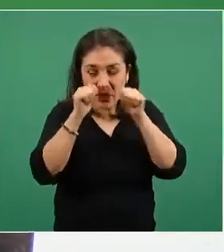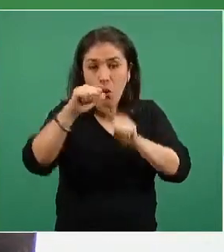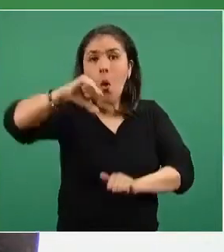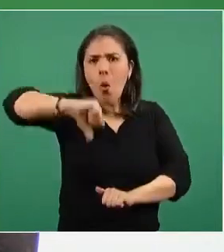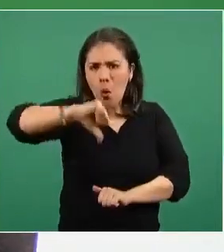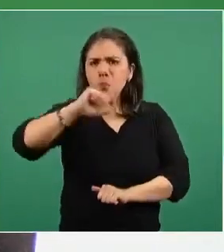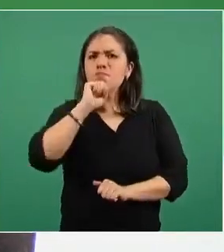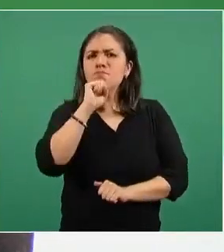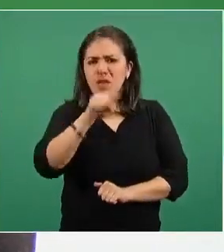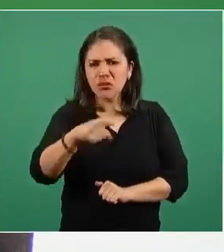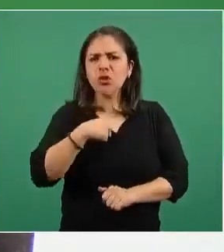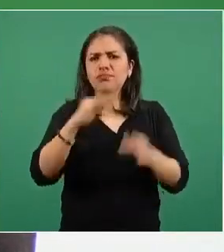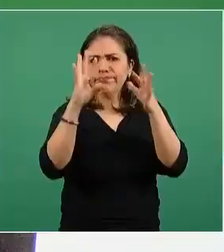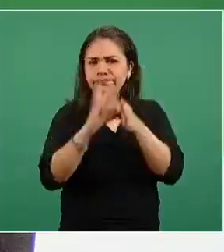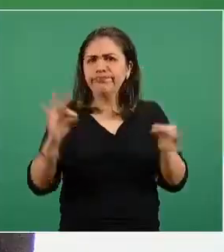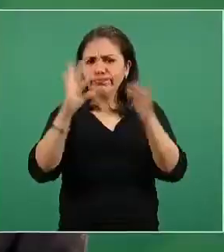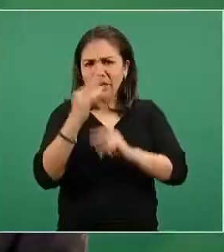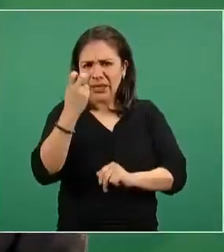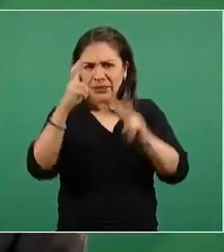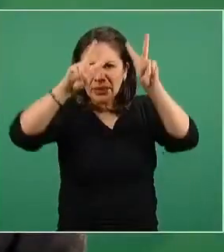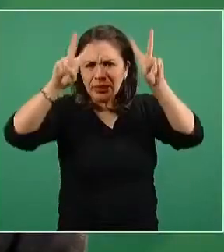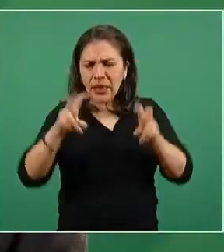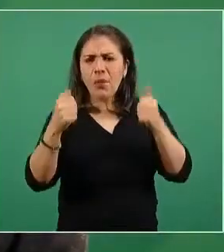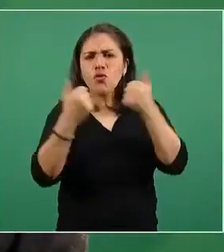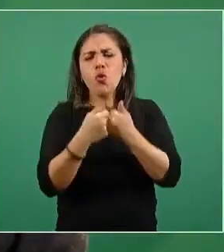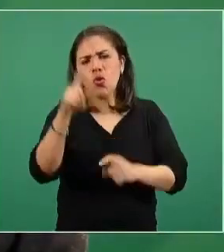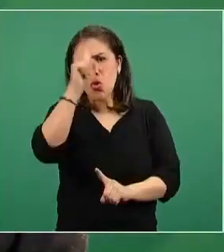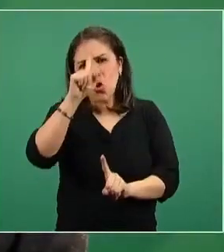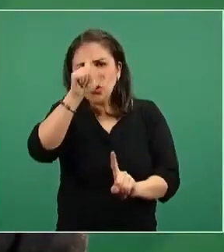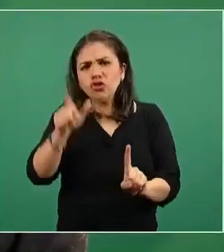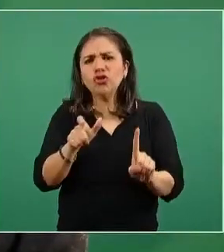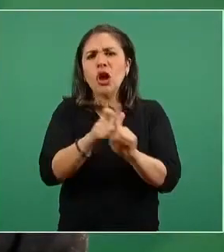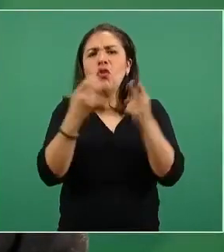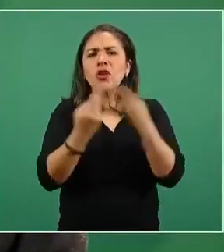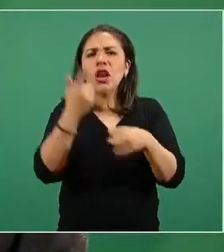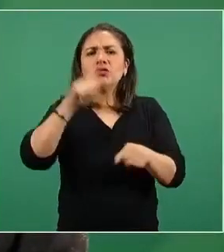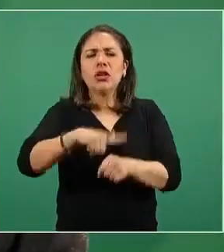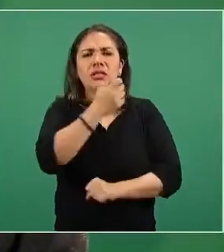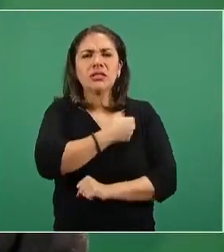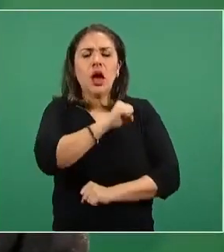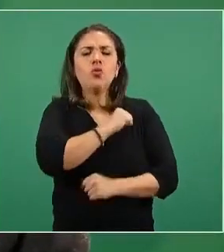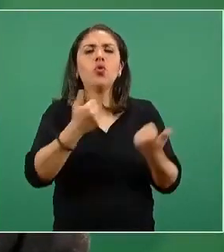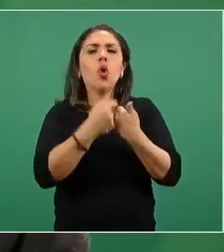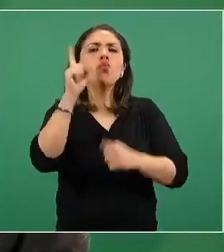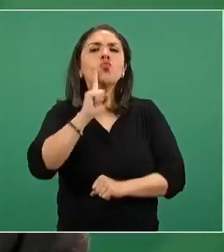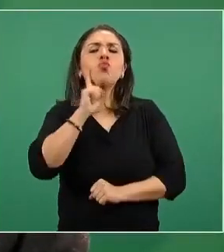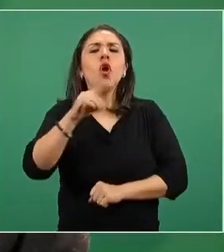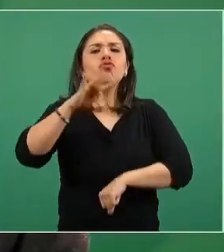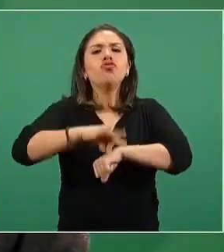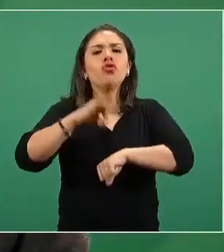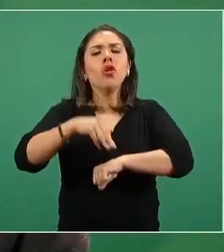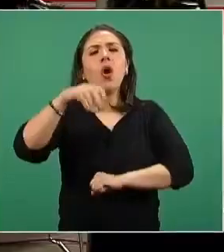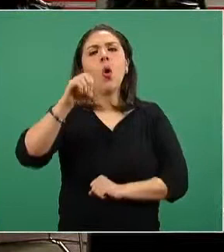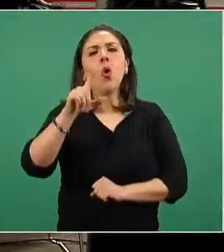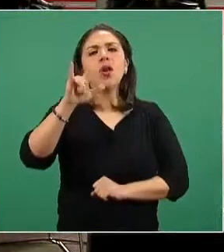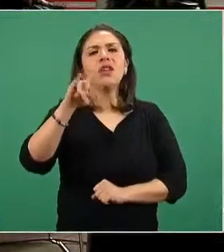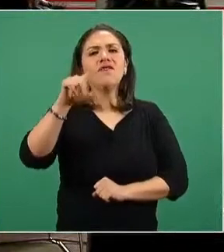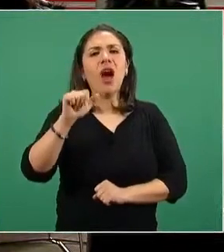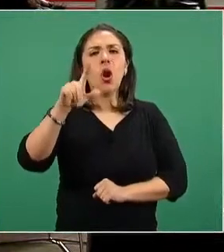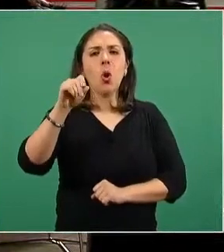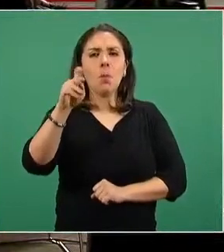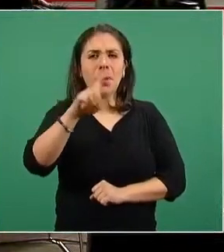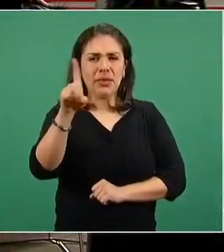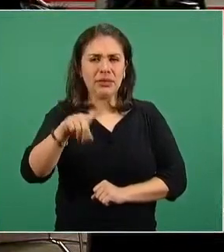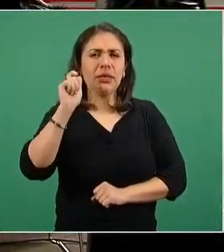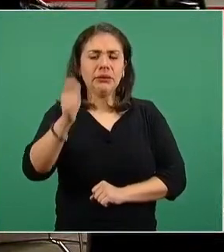precisamente comentábamos este tema también en el Consejo Nacional de Salud. La doctora Oliva López Arellano, secretaria de Salud de la Ciudad de México, fue una de